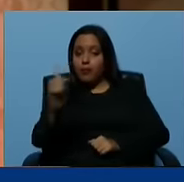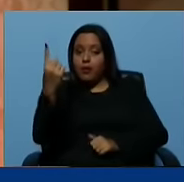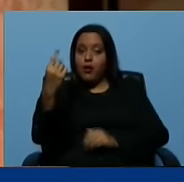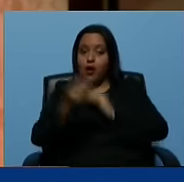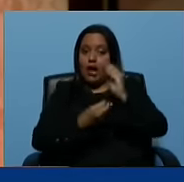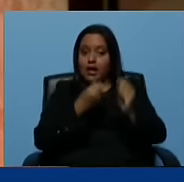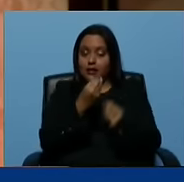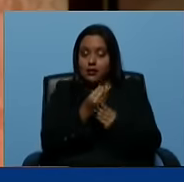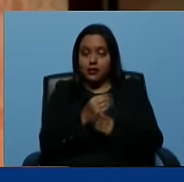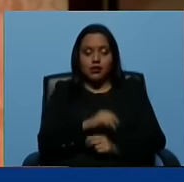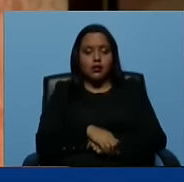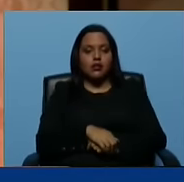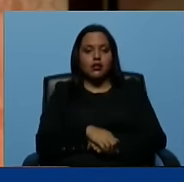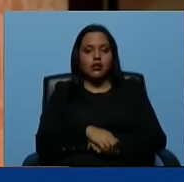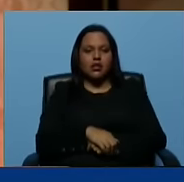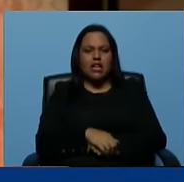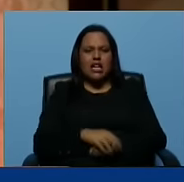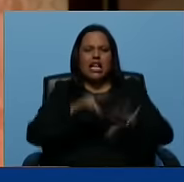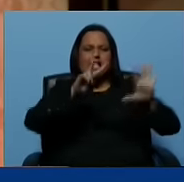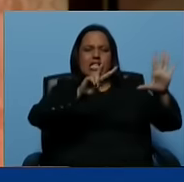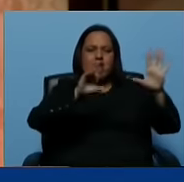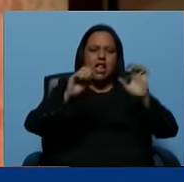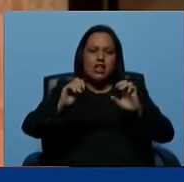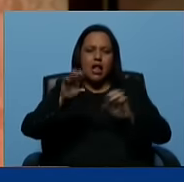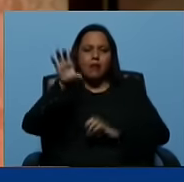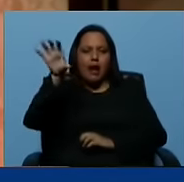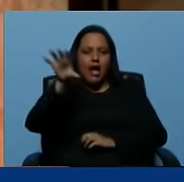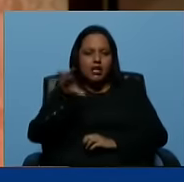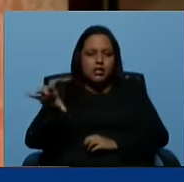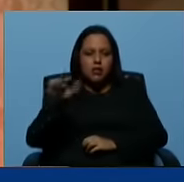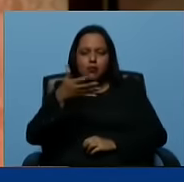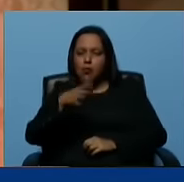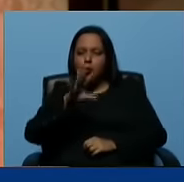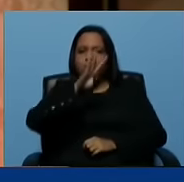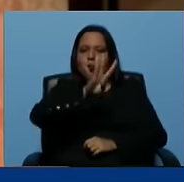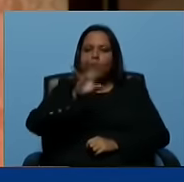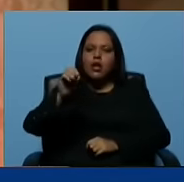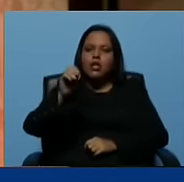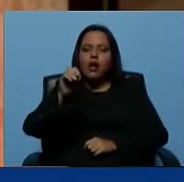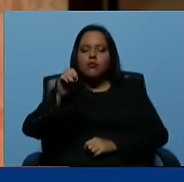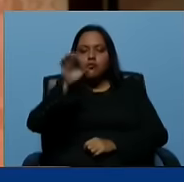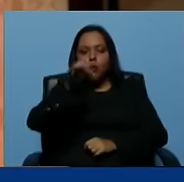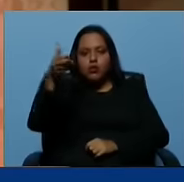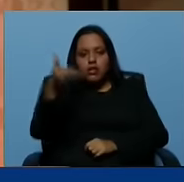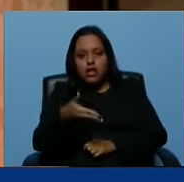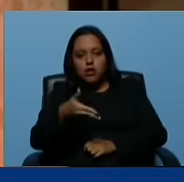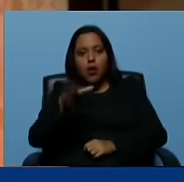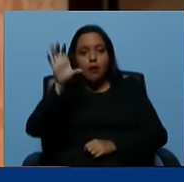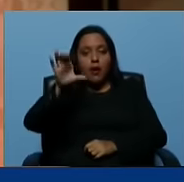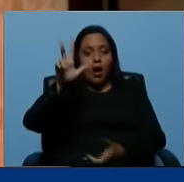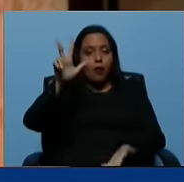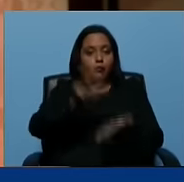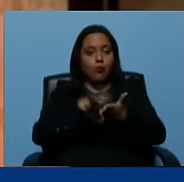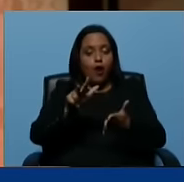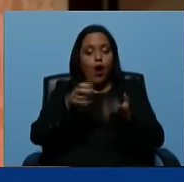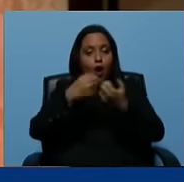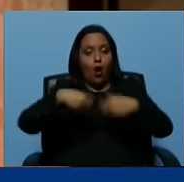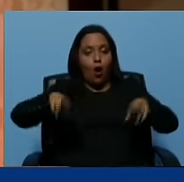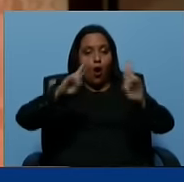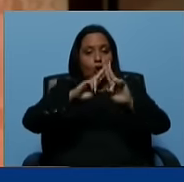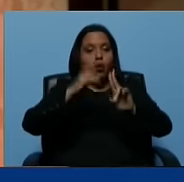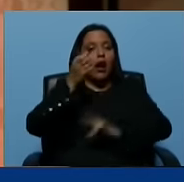tema. Más de 70 países, casi el 40% de los países aprobados por Naciones Unidas, han reglamentado